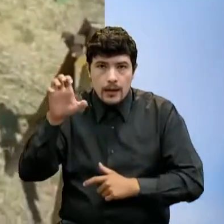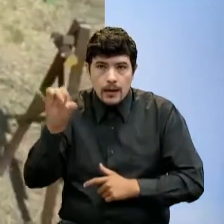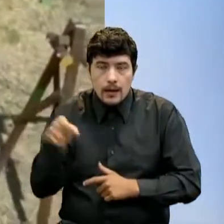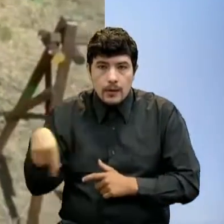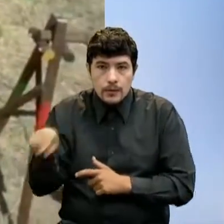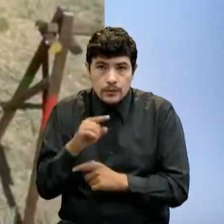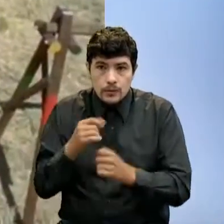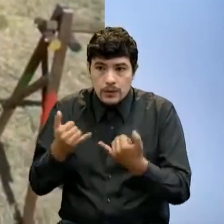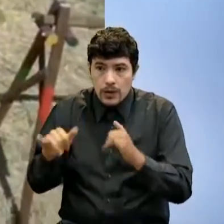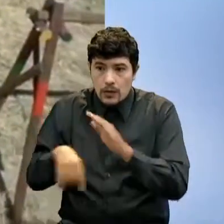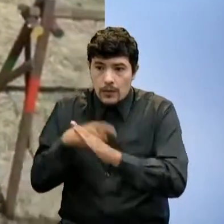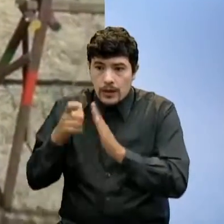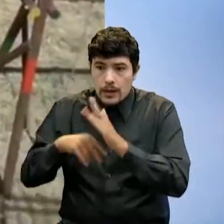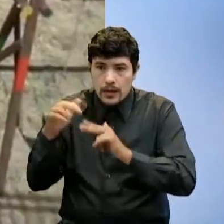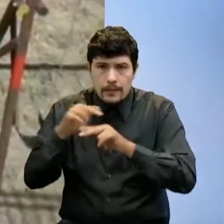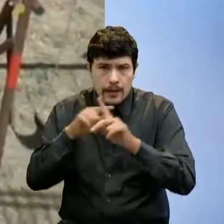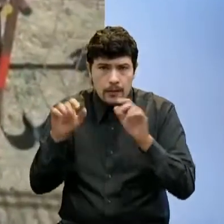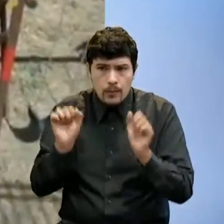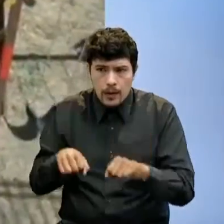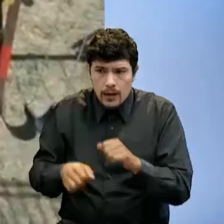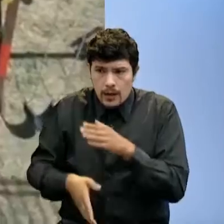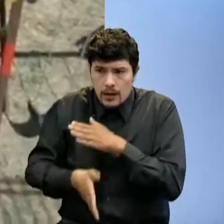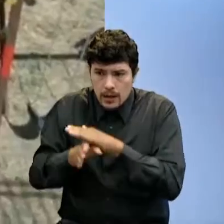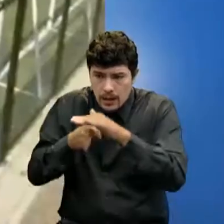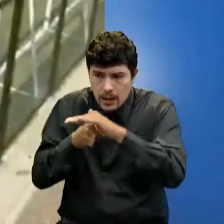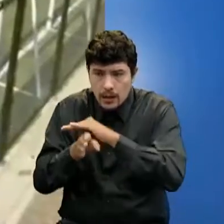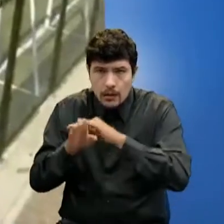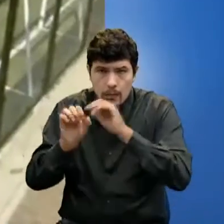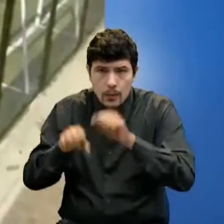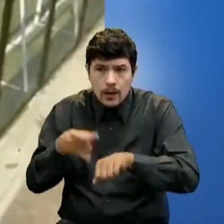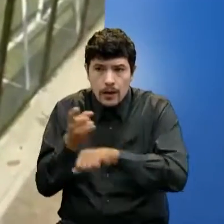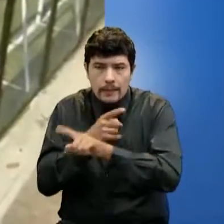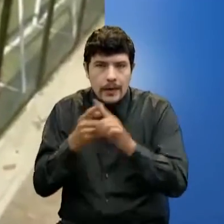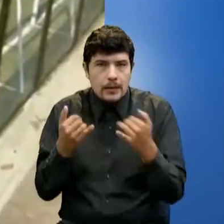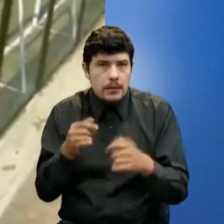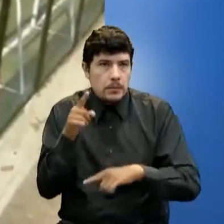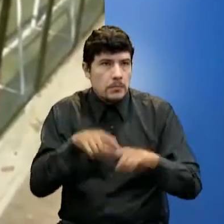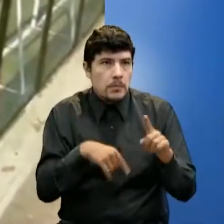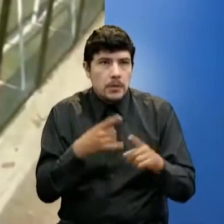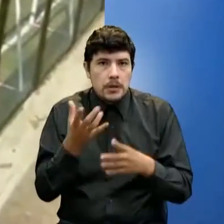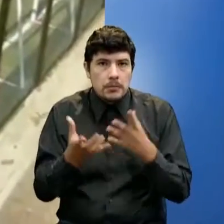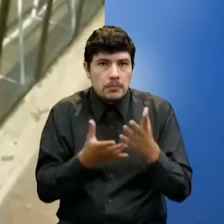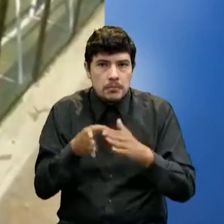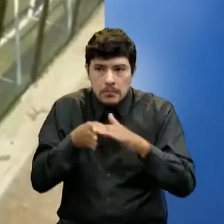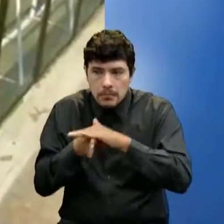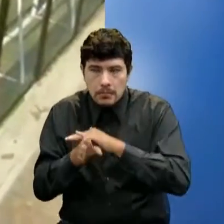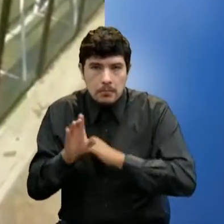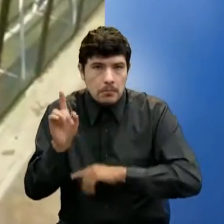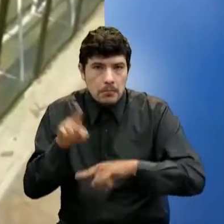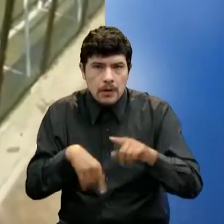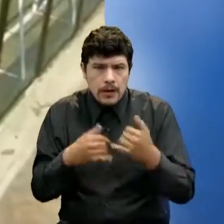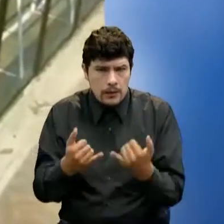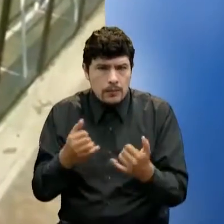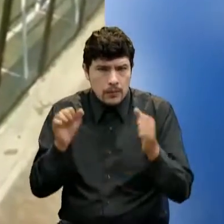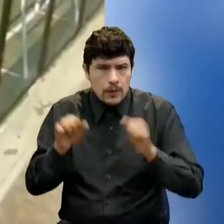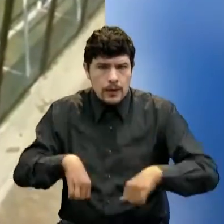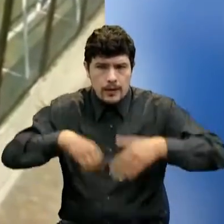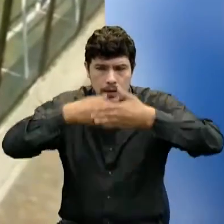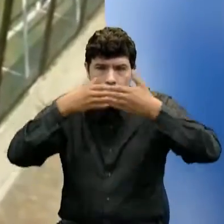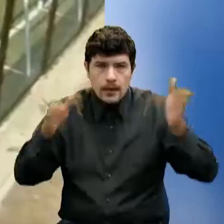que está en condiciones óptimas para usarla, pero no han podido hacerlo. Bien, estamos mostrando en estos momentos que